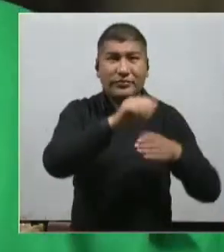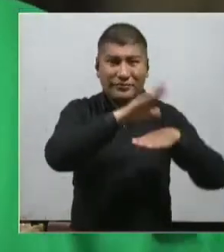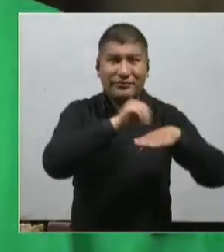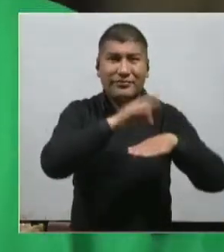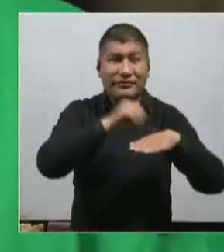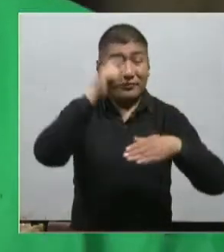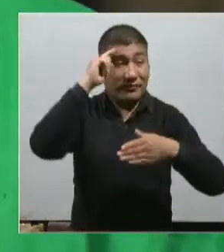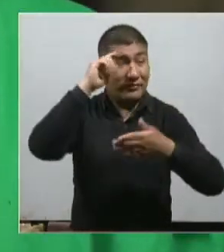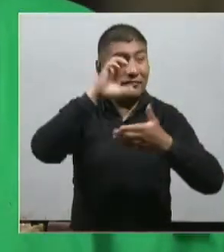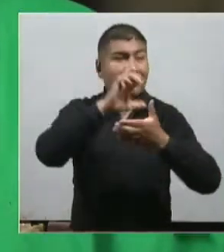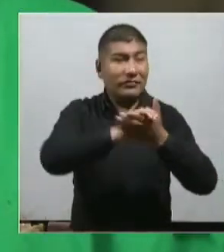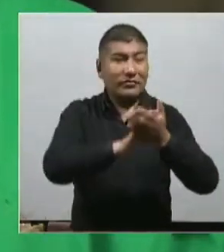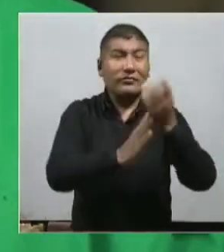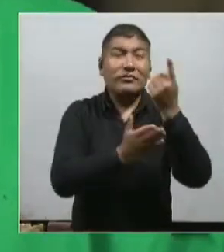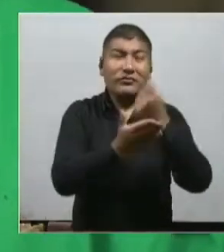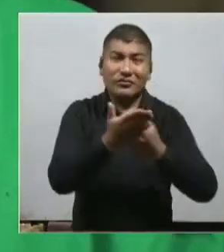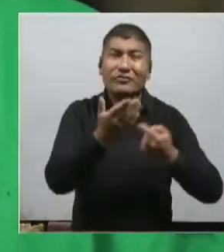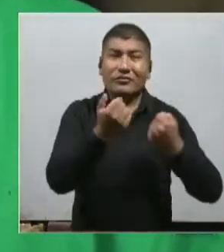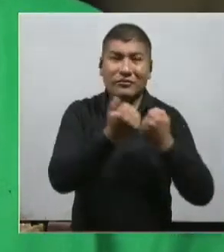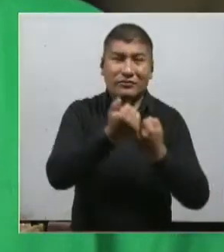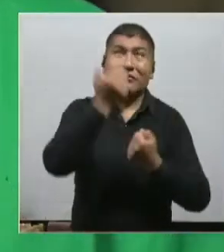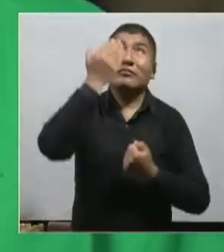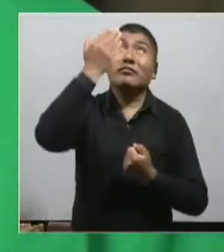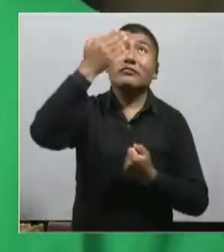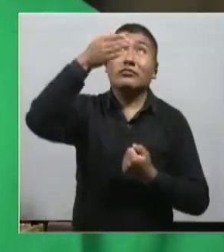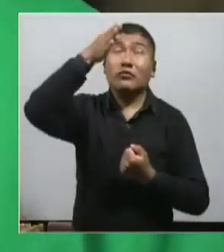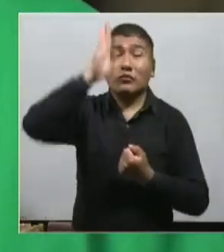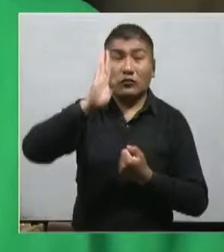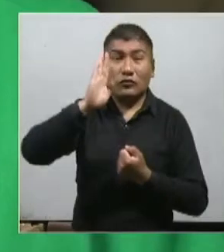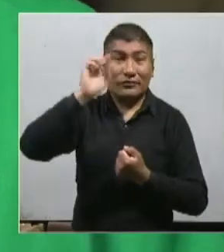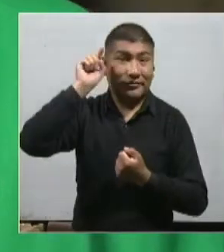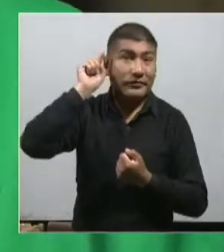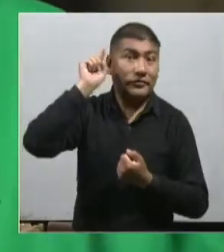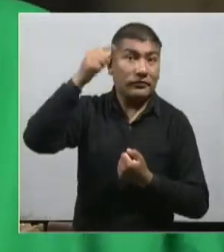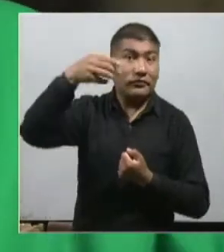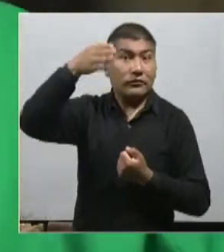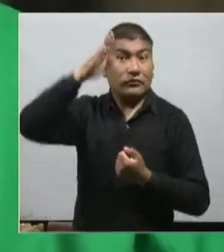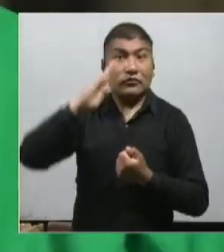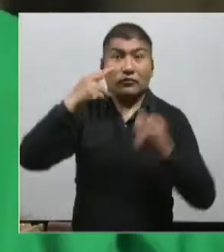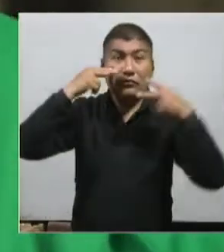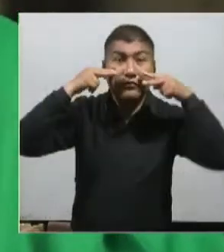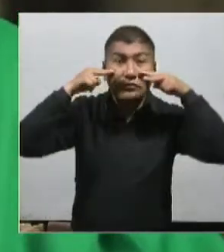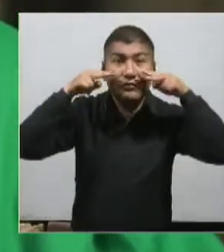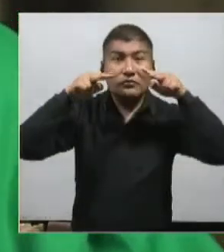a confiar en Dios, ese Dios que lo ve todo.